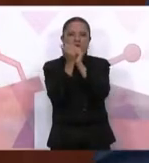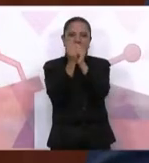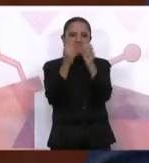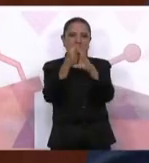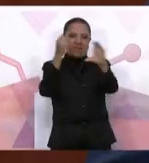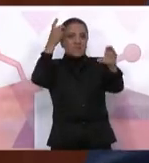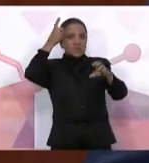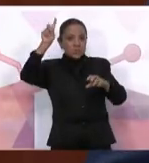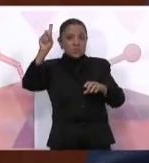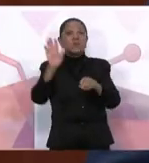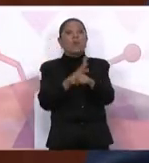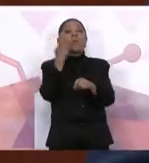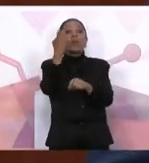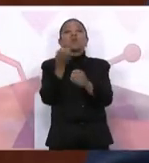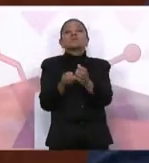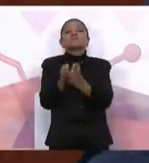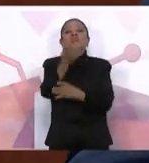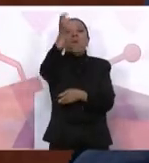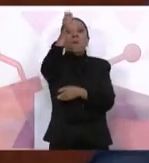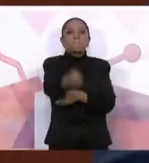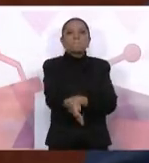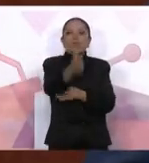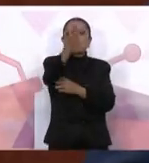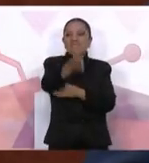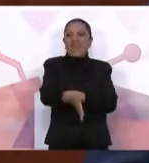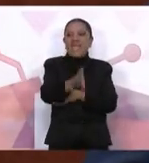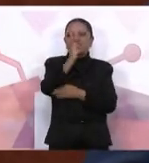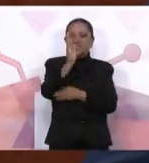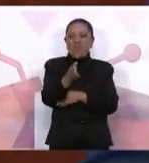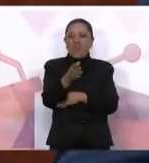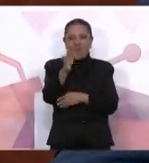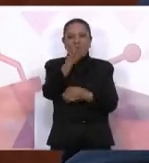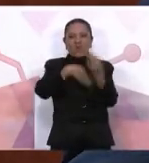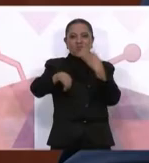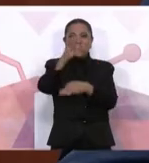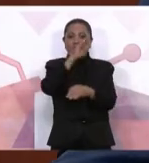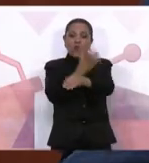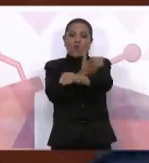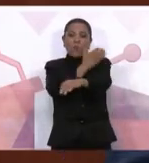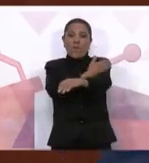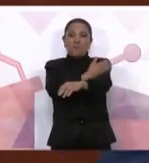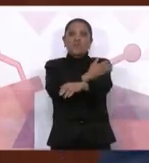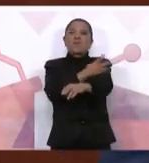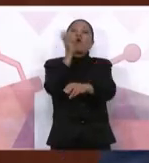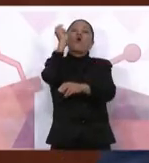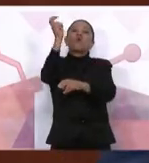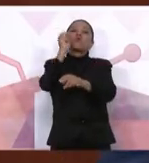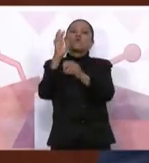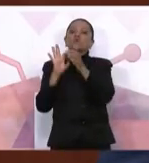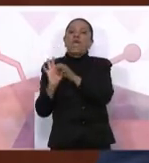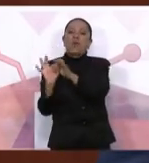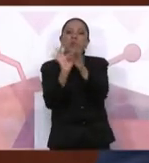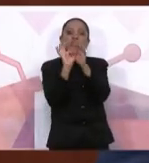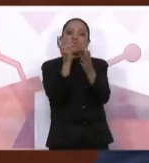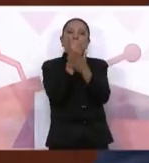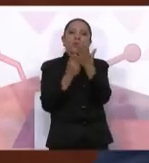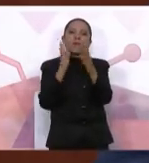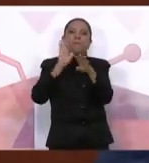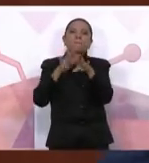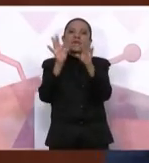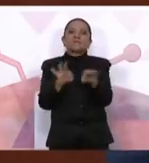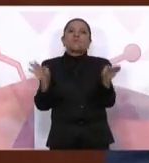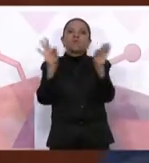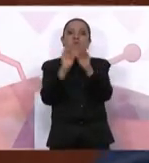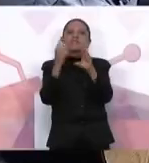nosotros a darle el banderazo de este programa todos los compañeros de rutas unidas el programa más importante del estado transporte público gratuito